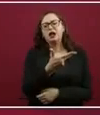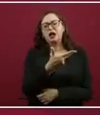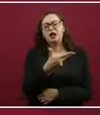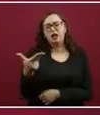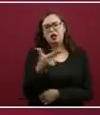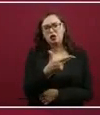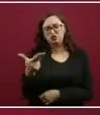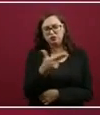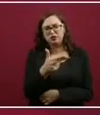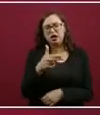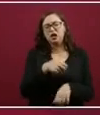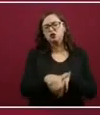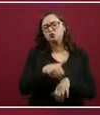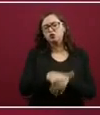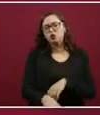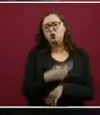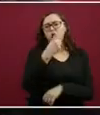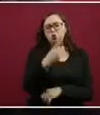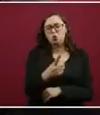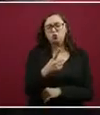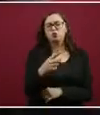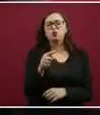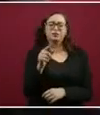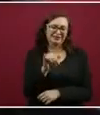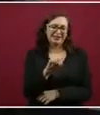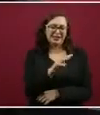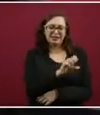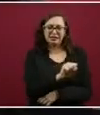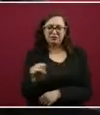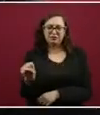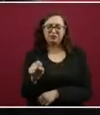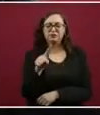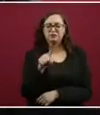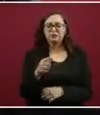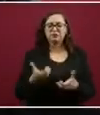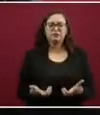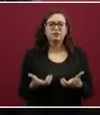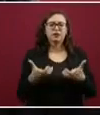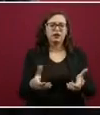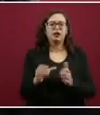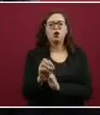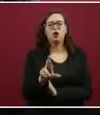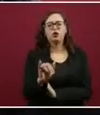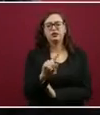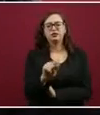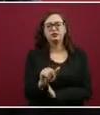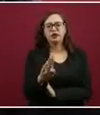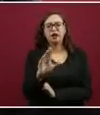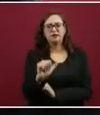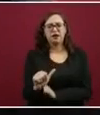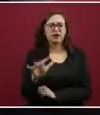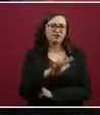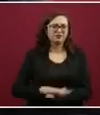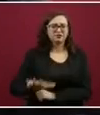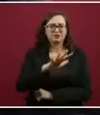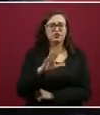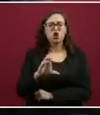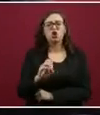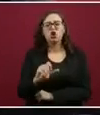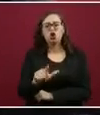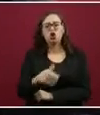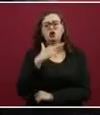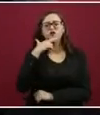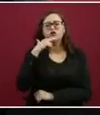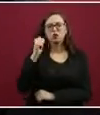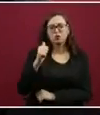Mexicano del Seguro Social, que está allá en la calle de Orizaba, en la colonia Roma, primero como auxiliar de enfermería y